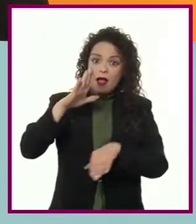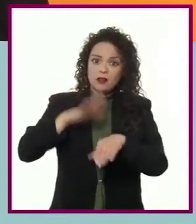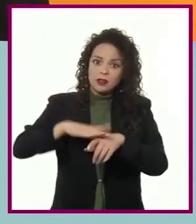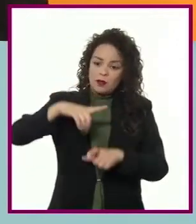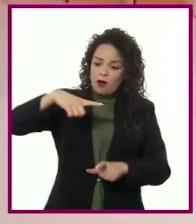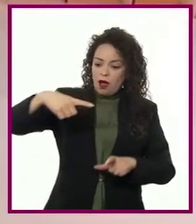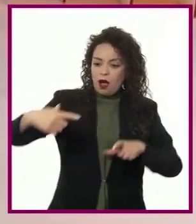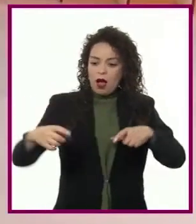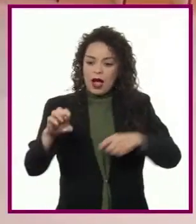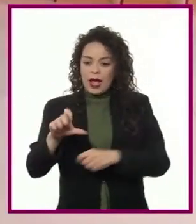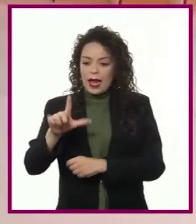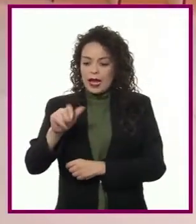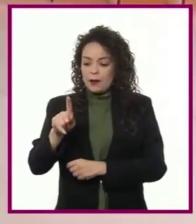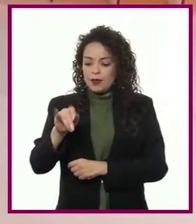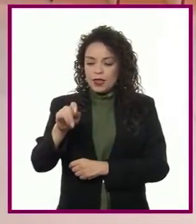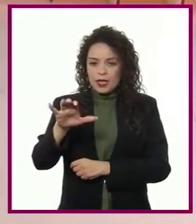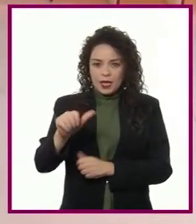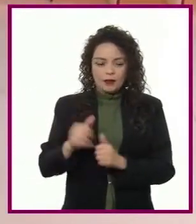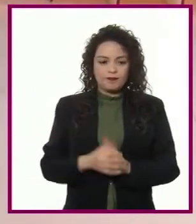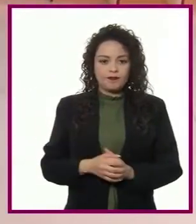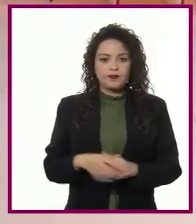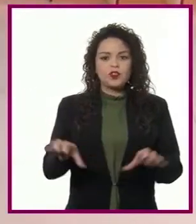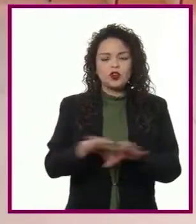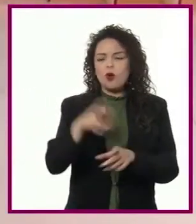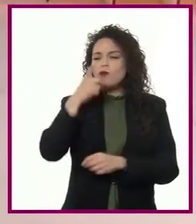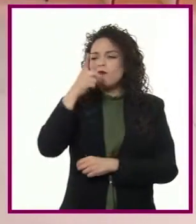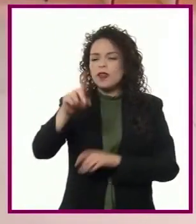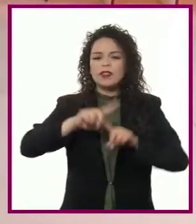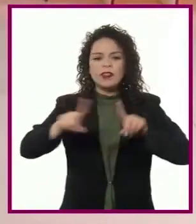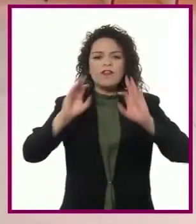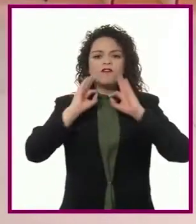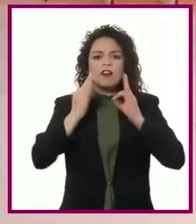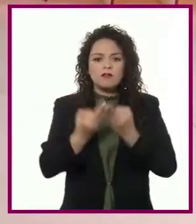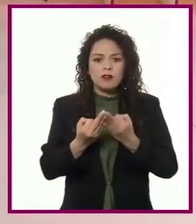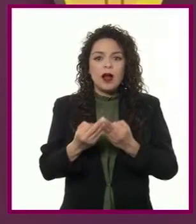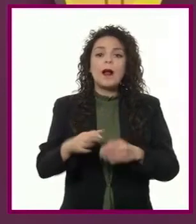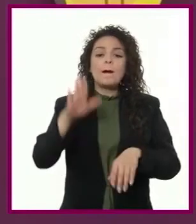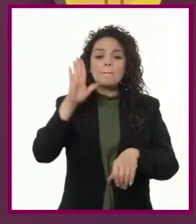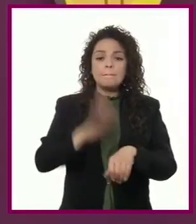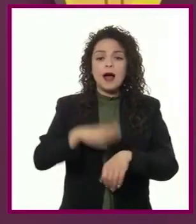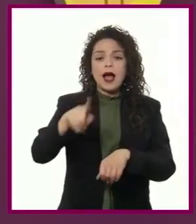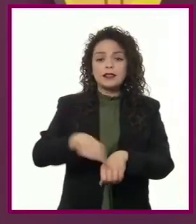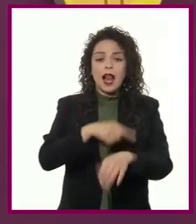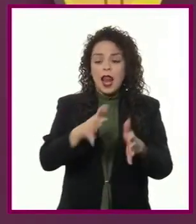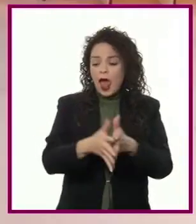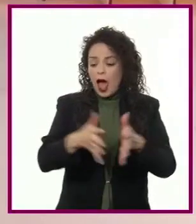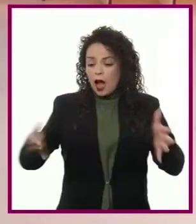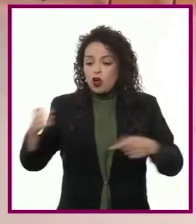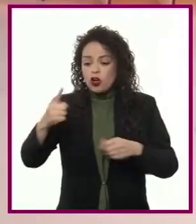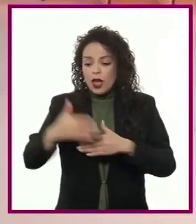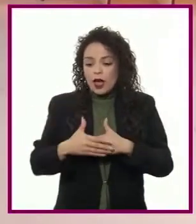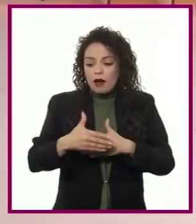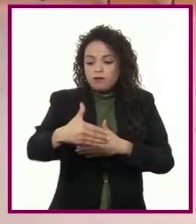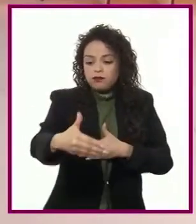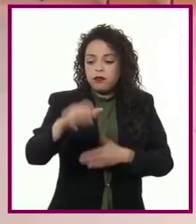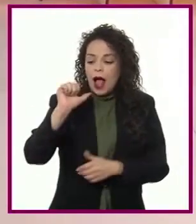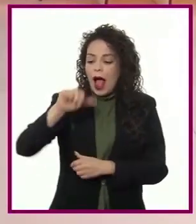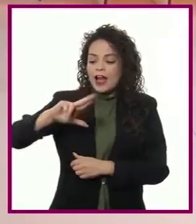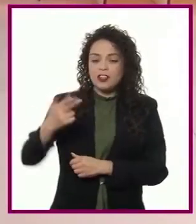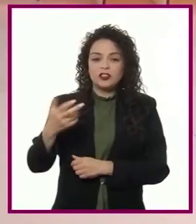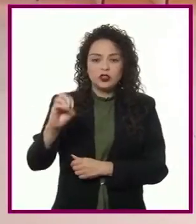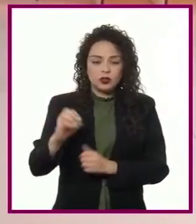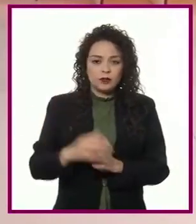elíptica. Dicho de otra forma, será más larga que ancha. Además, muchas galaxias elípticas